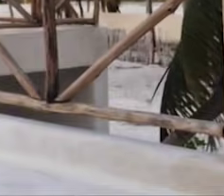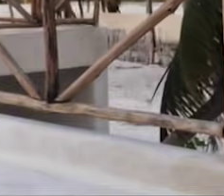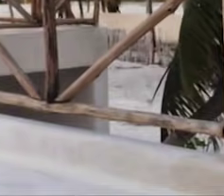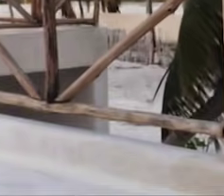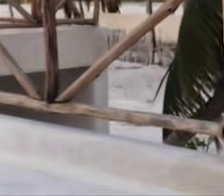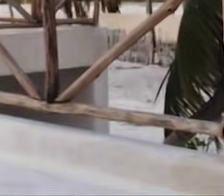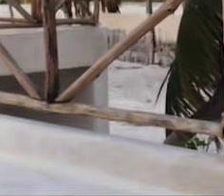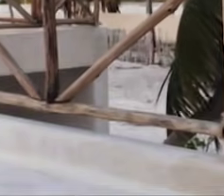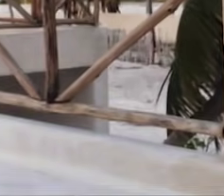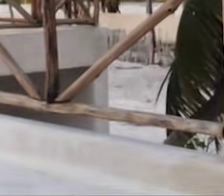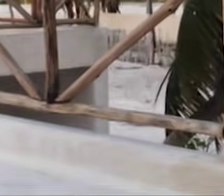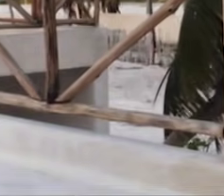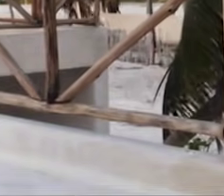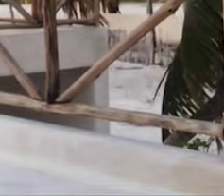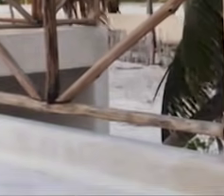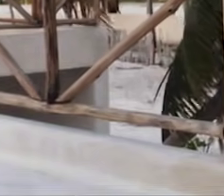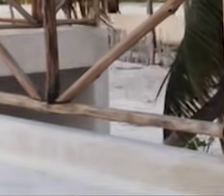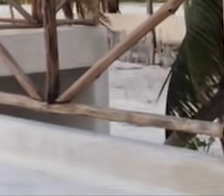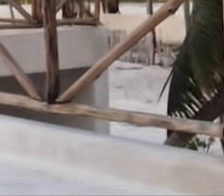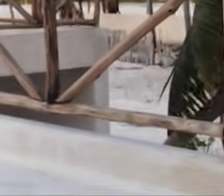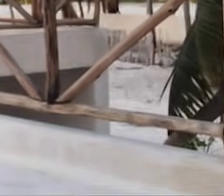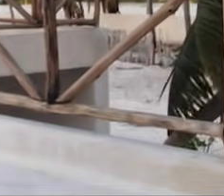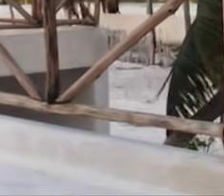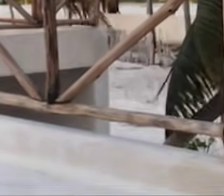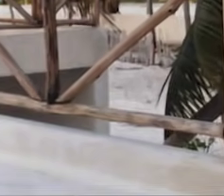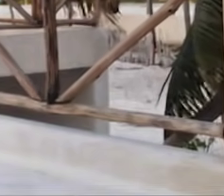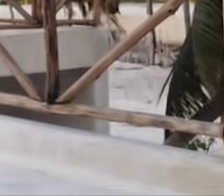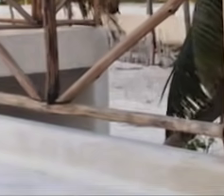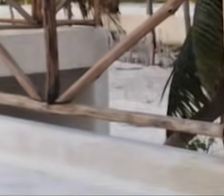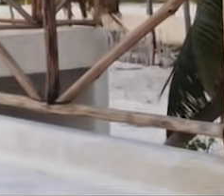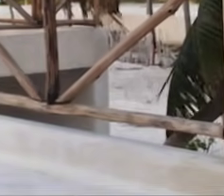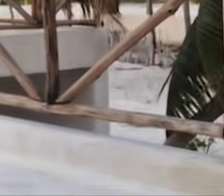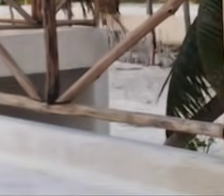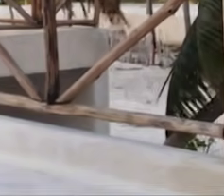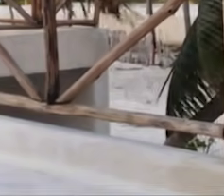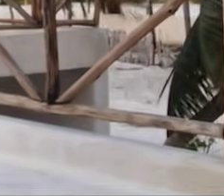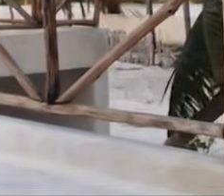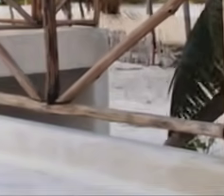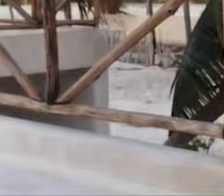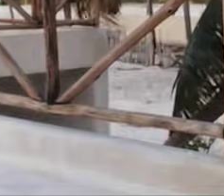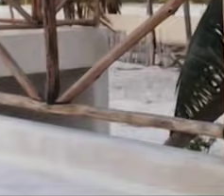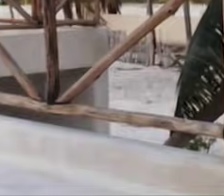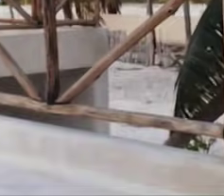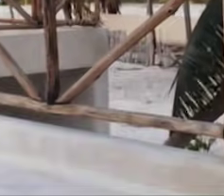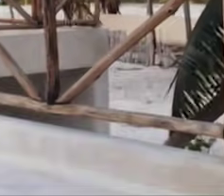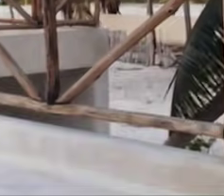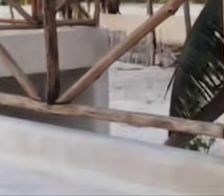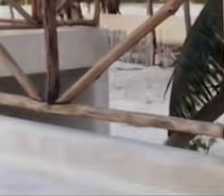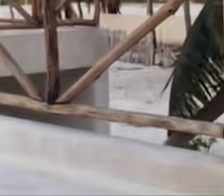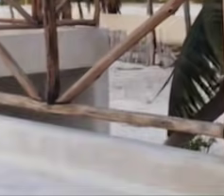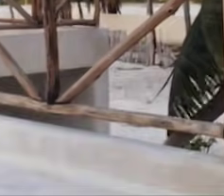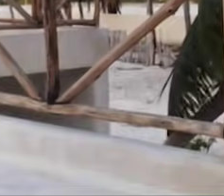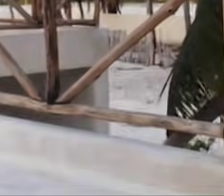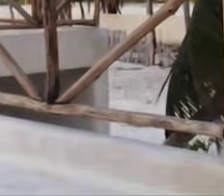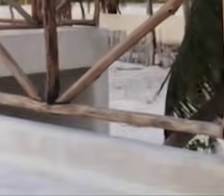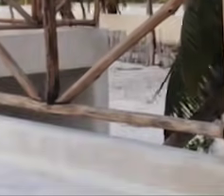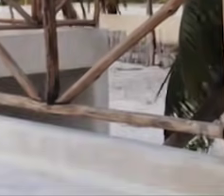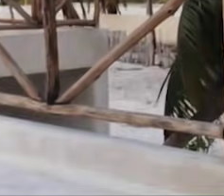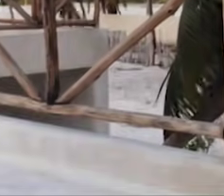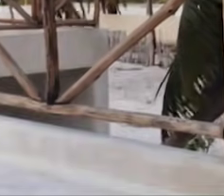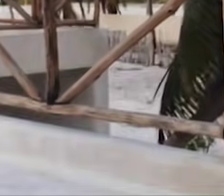Estirar un poquito, amigos. Flexionamos la rodilla hacia atrás. Jalamos. Siente cómo se estira el músculo.